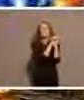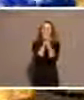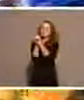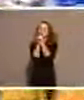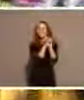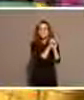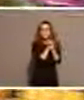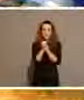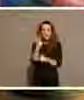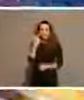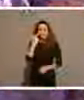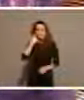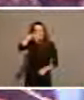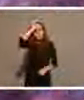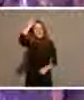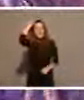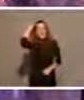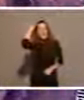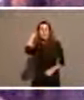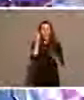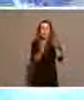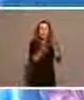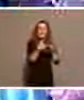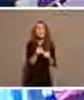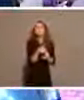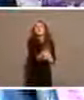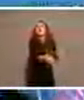él. Miguel Cerolo, cuando lo van a juzgar,